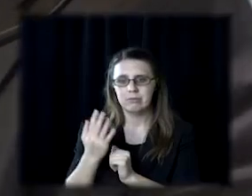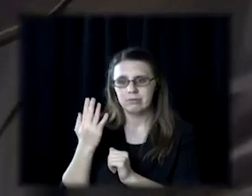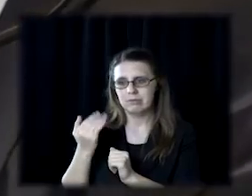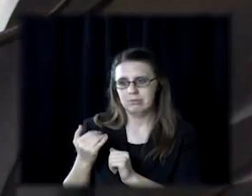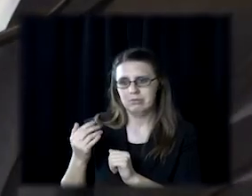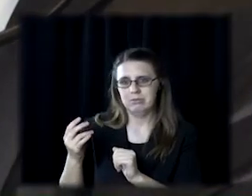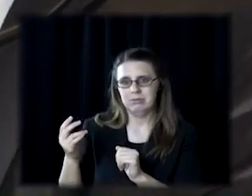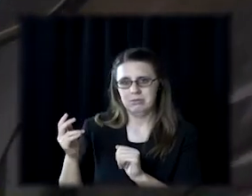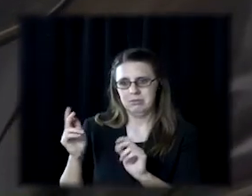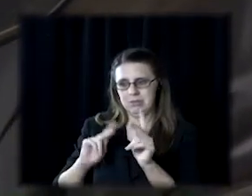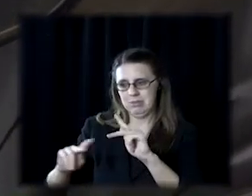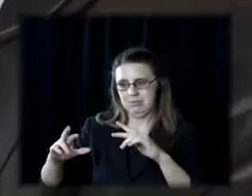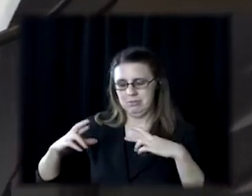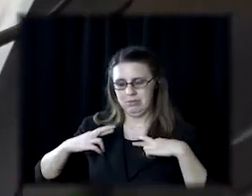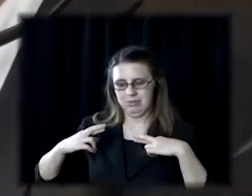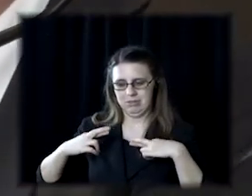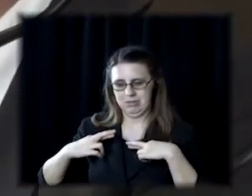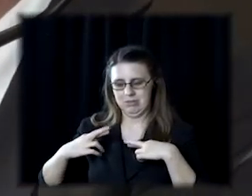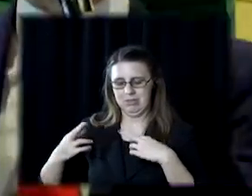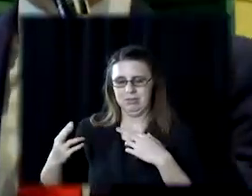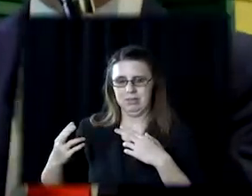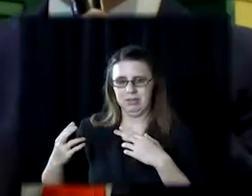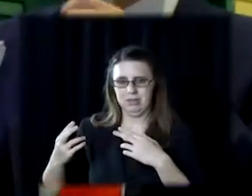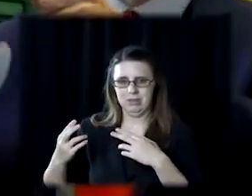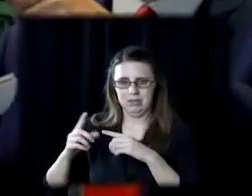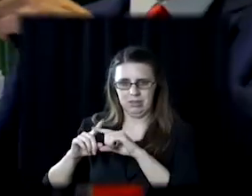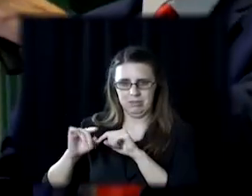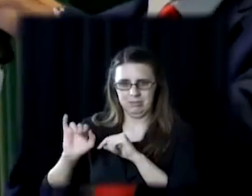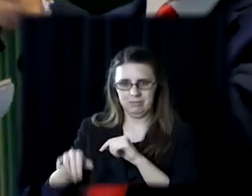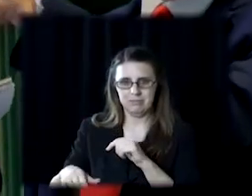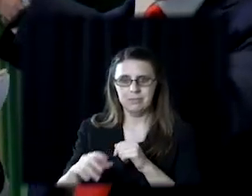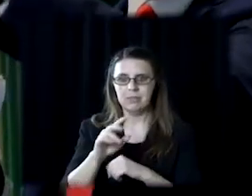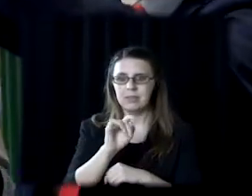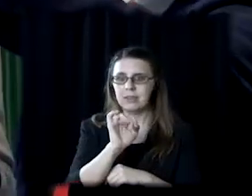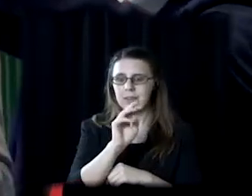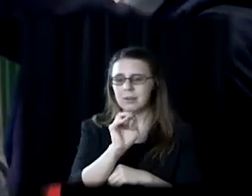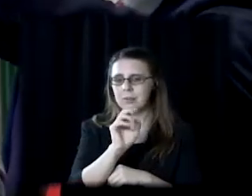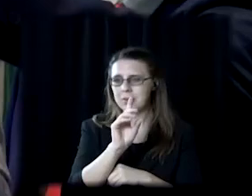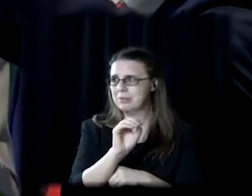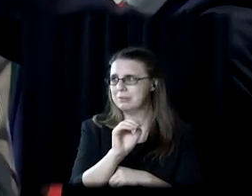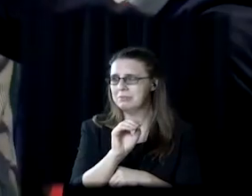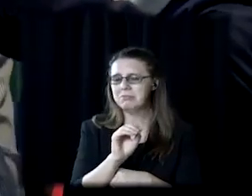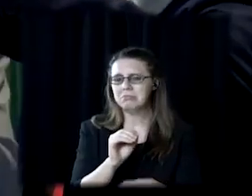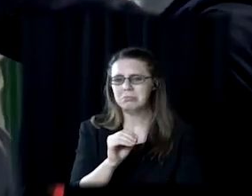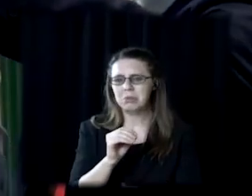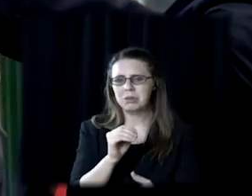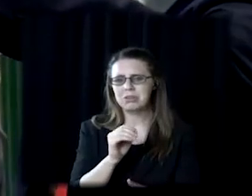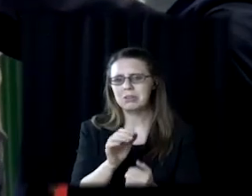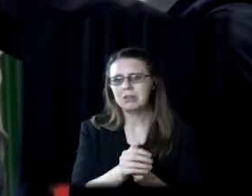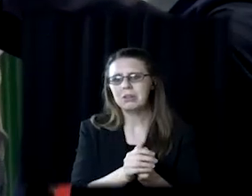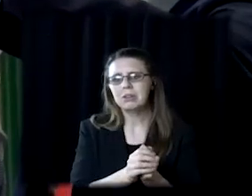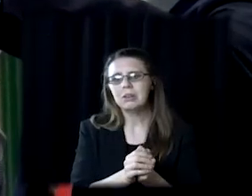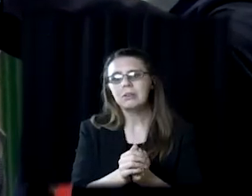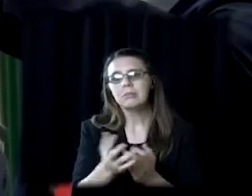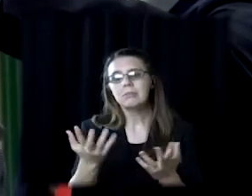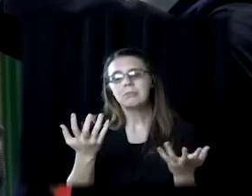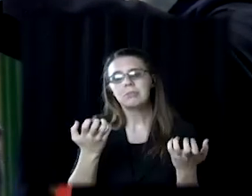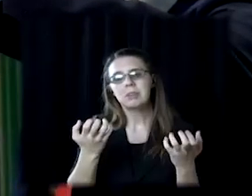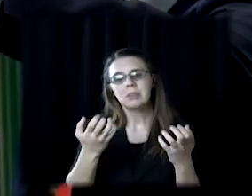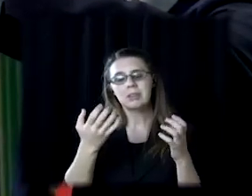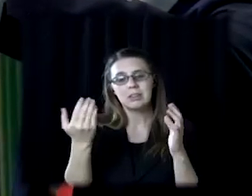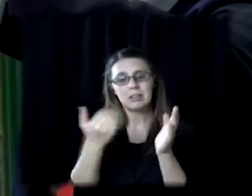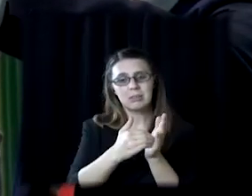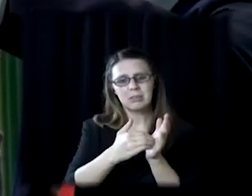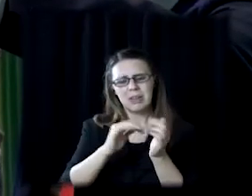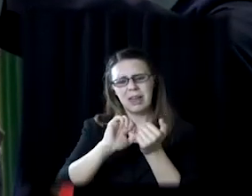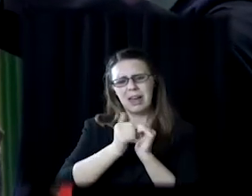participantes en el sistema de retiro. Walter, Telemundo. Sí, buenos días. Yo quería ver si me podían repetir el criterio que se